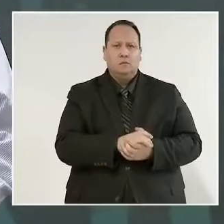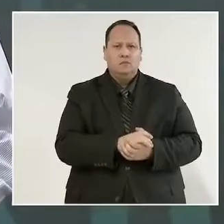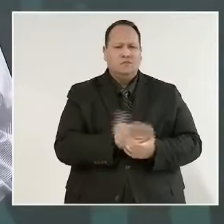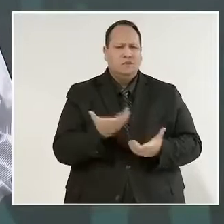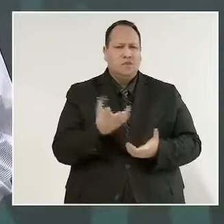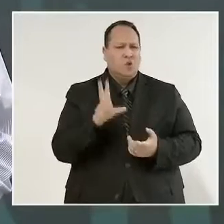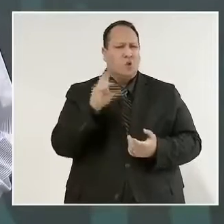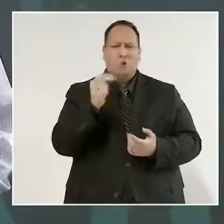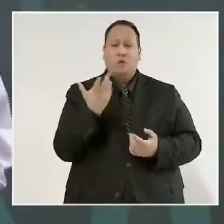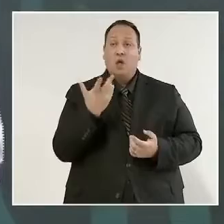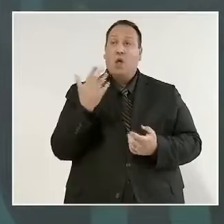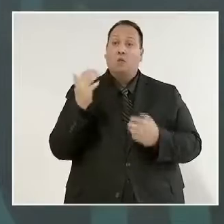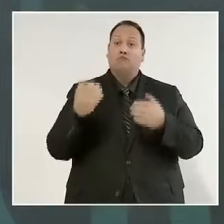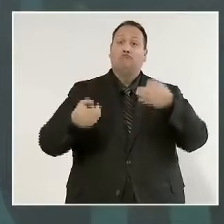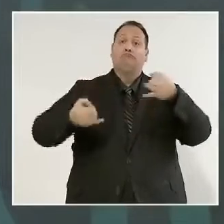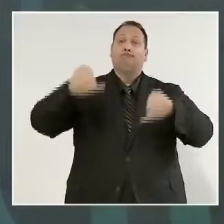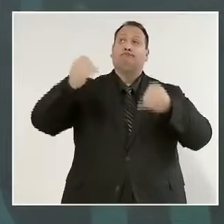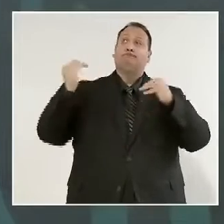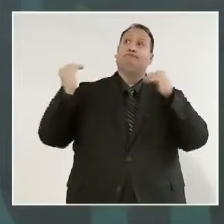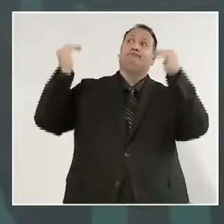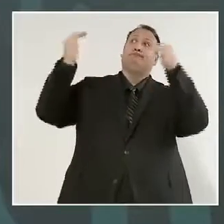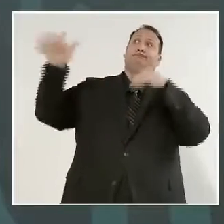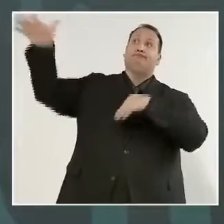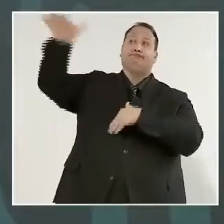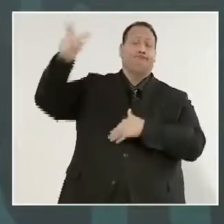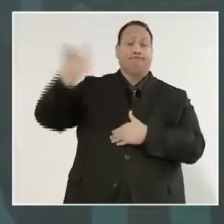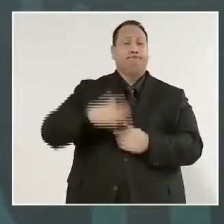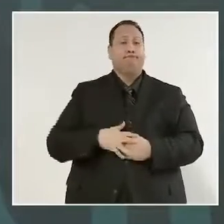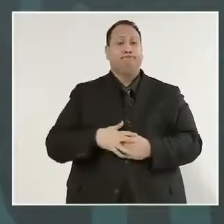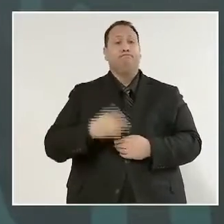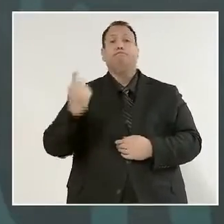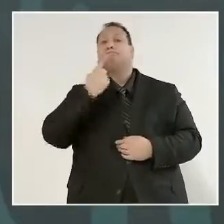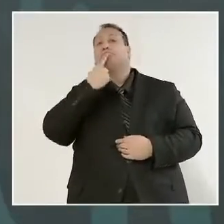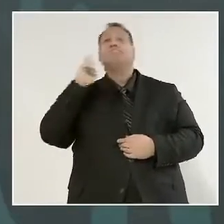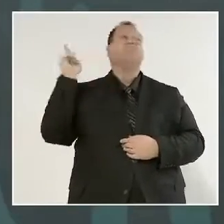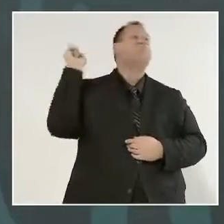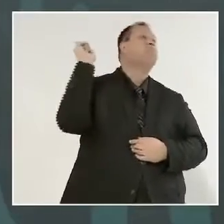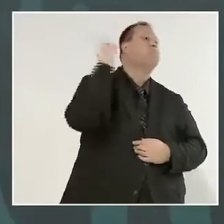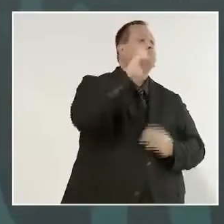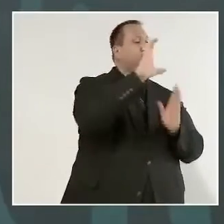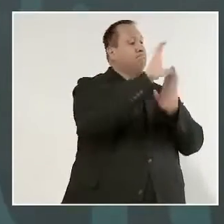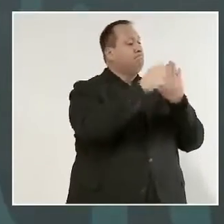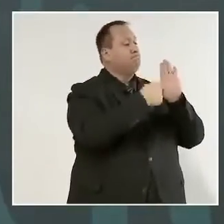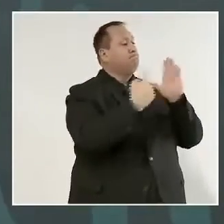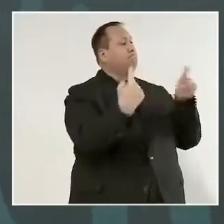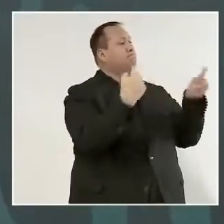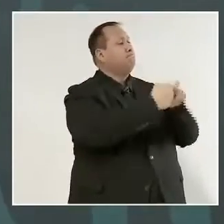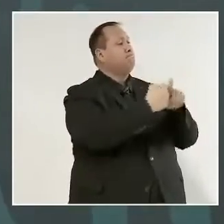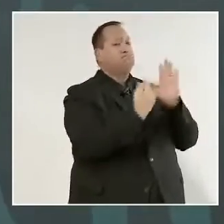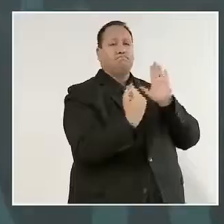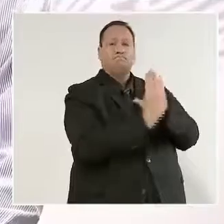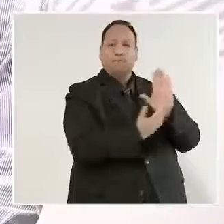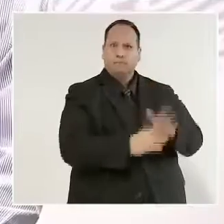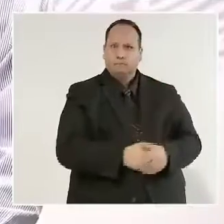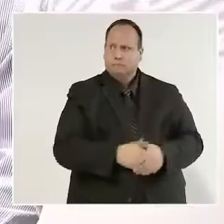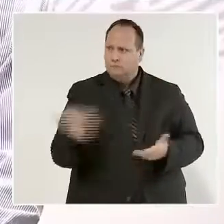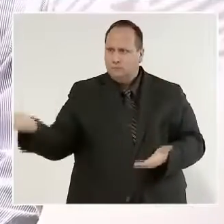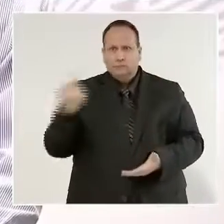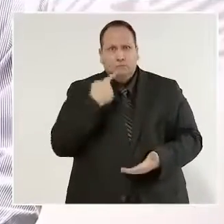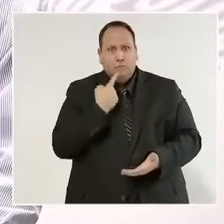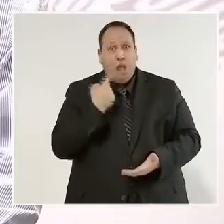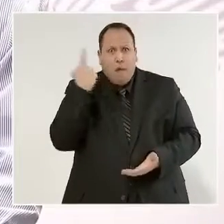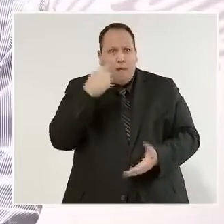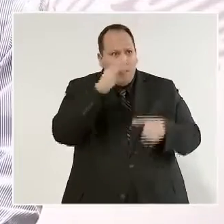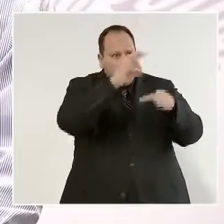y que la Suprema Corte la tiene que declarar inconstitucional para que no se